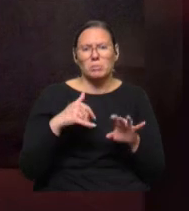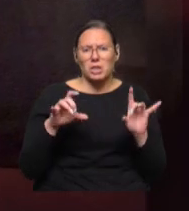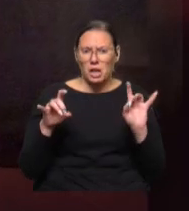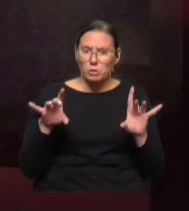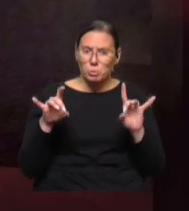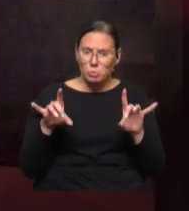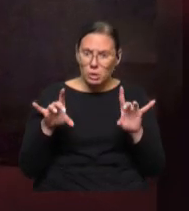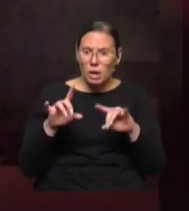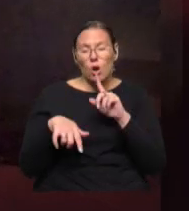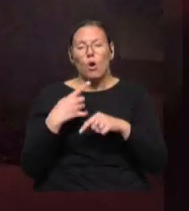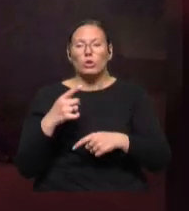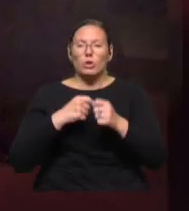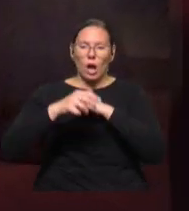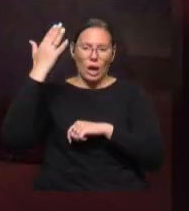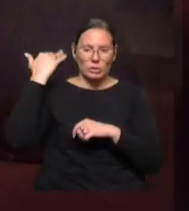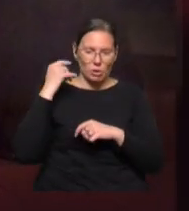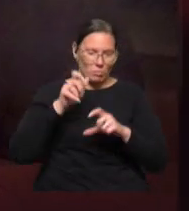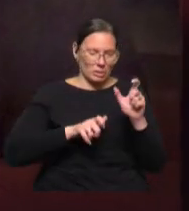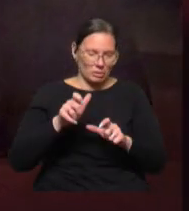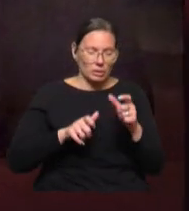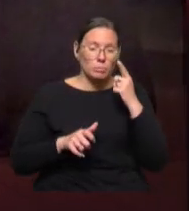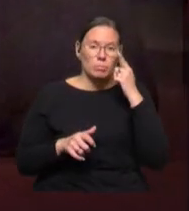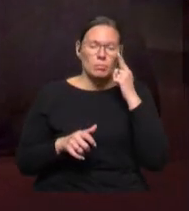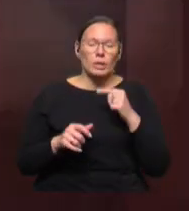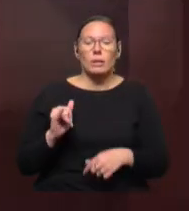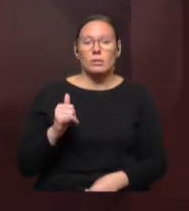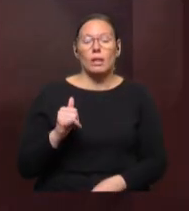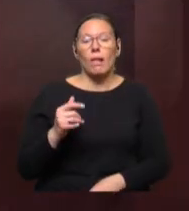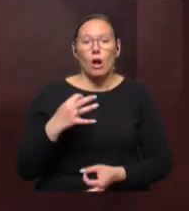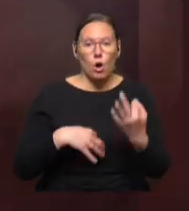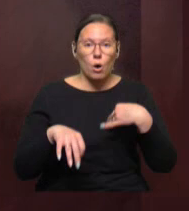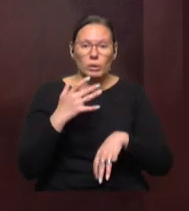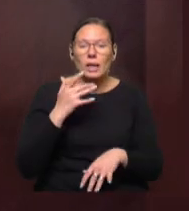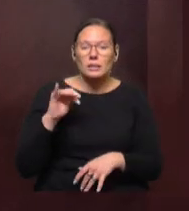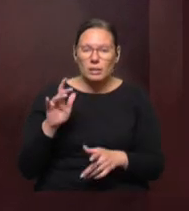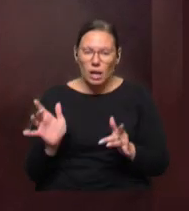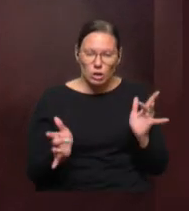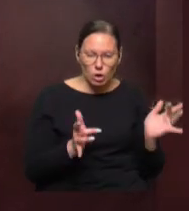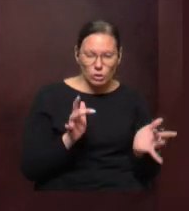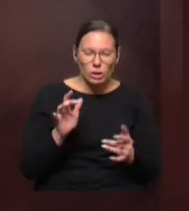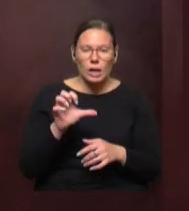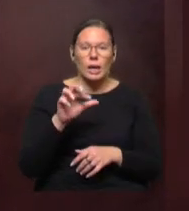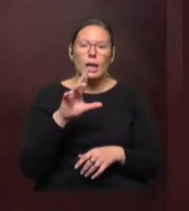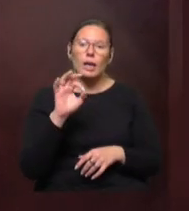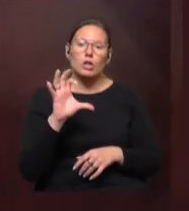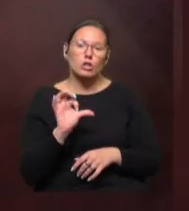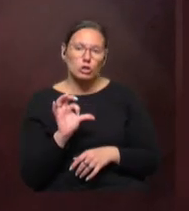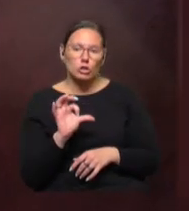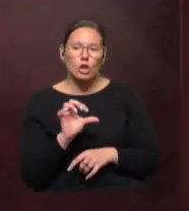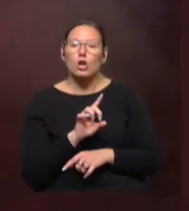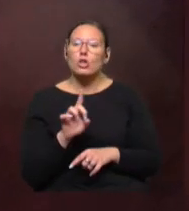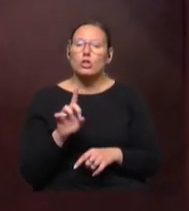natural, tal vez que otras generaciones. Y sí, es una obra con mucho erotismo. El Eros no aparece como